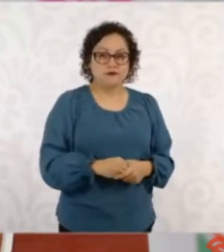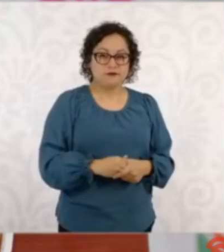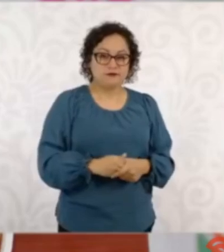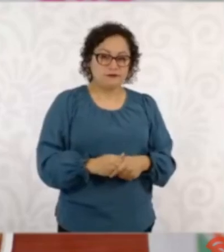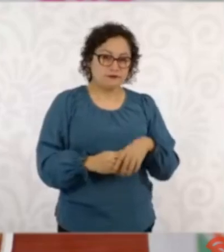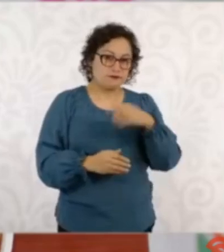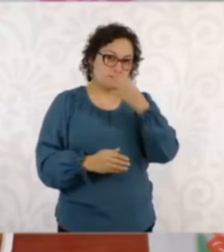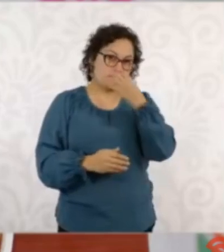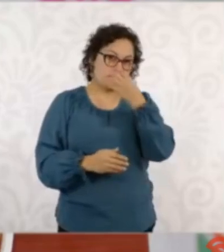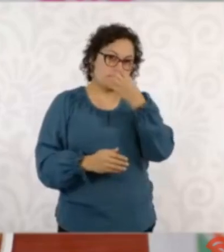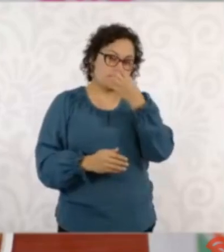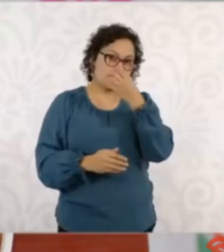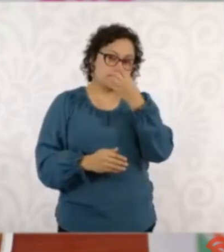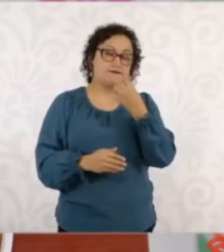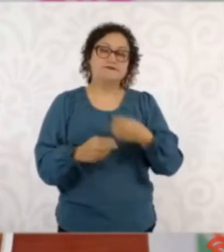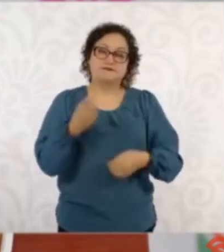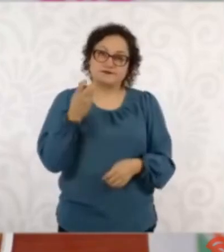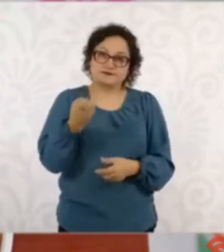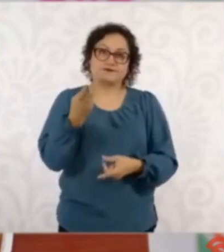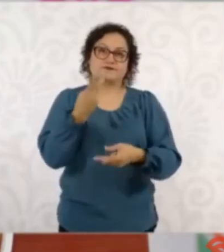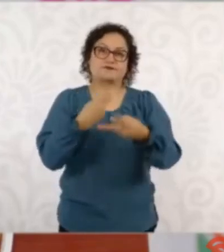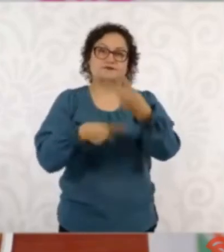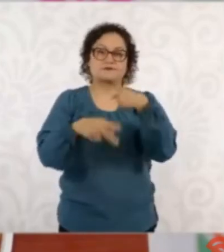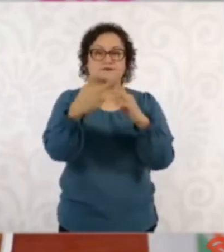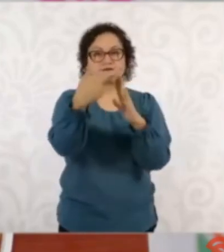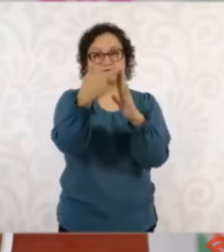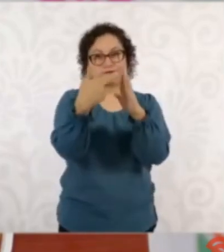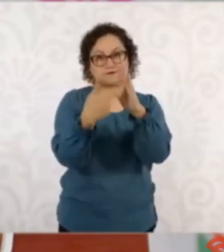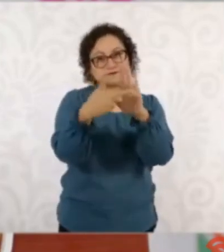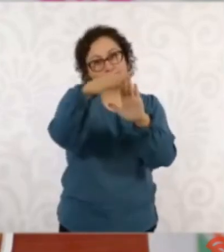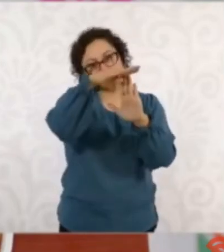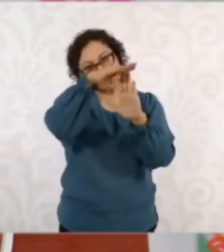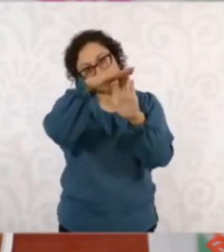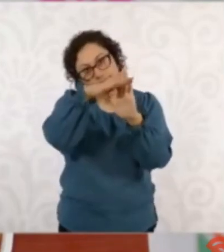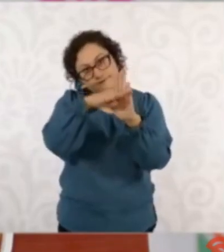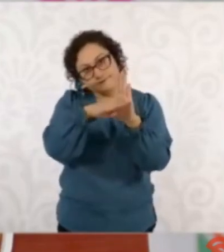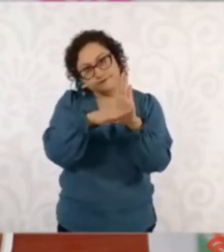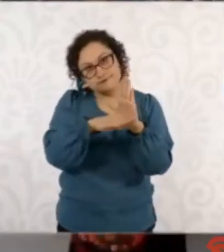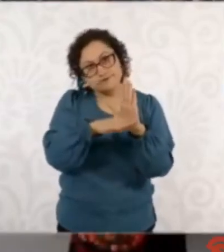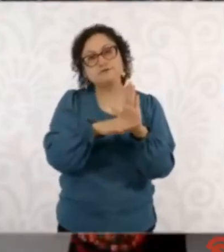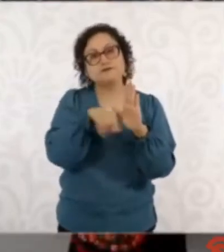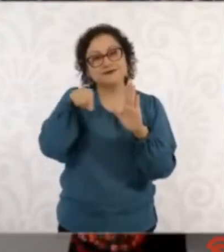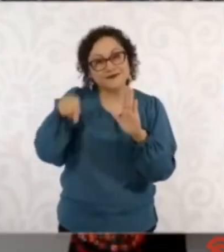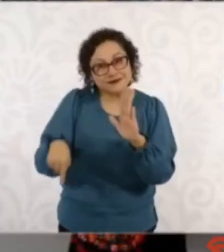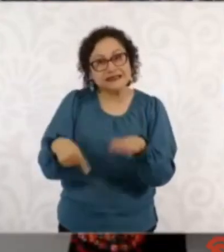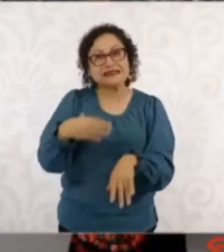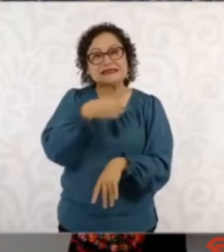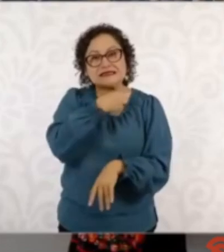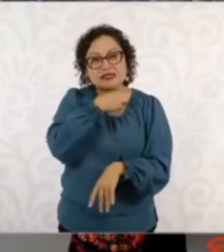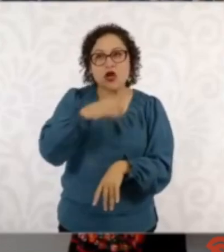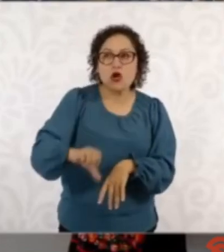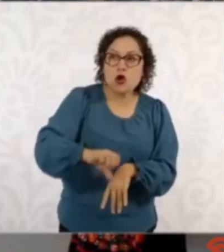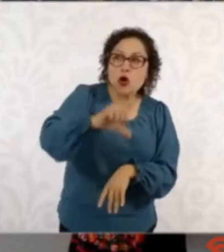Y entonces se emiten las bases generales para los aeropuertos en saturación.